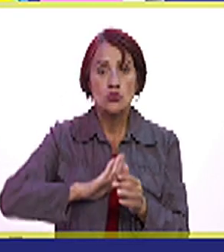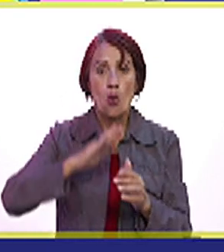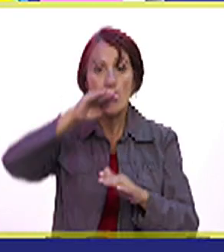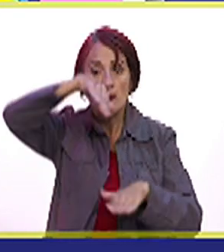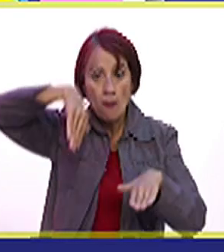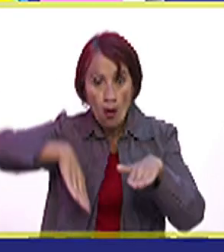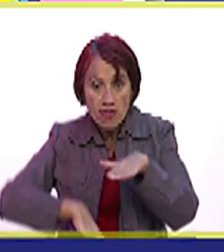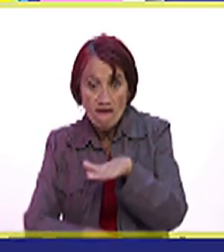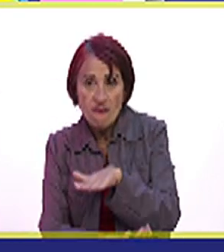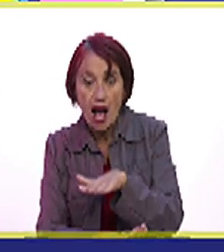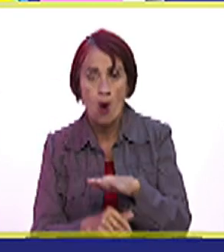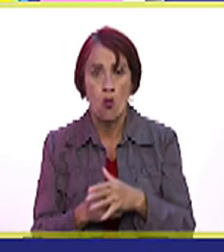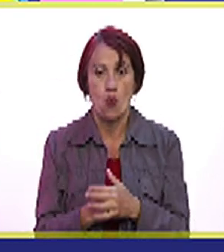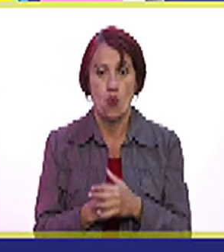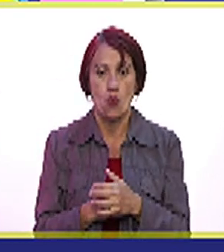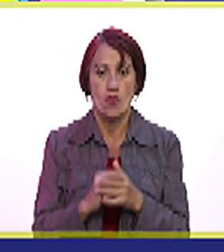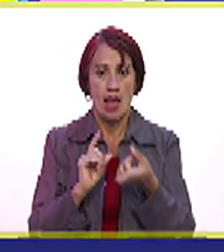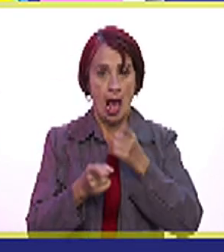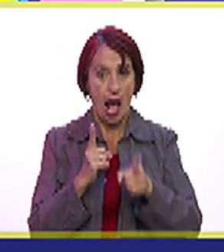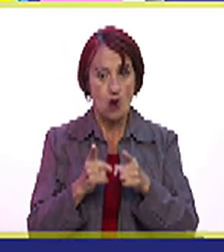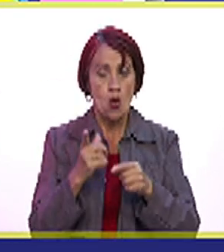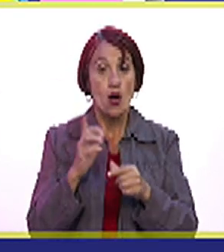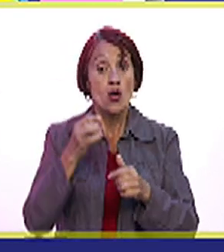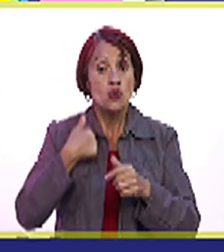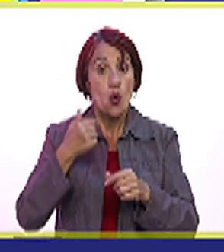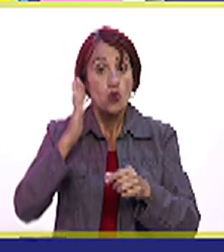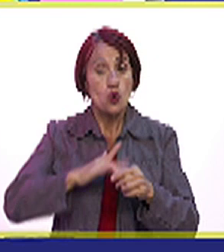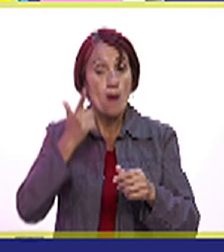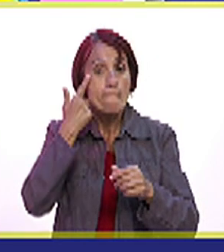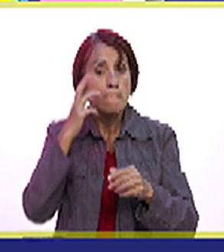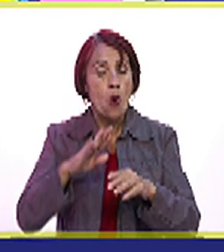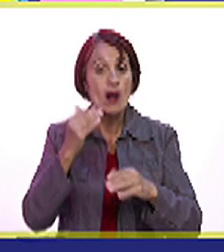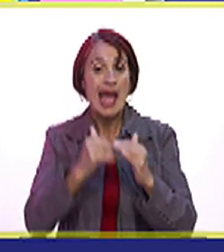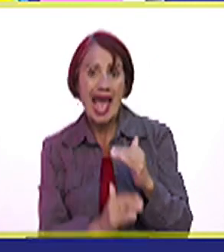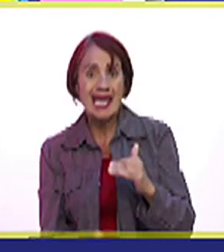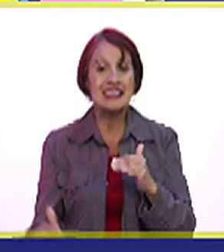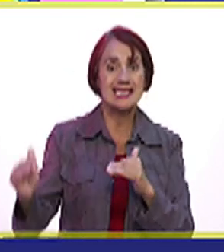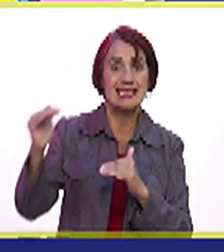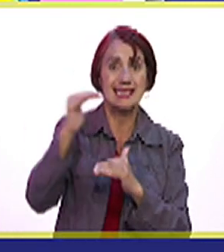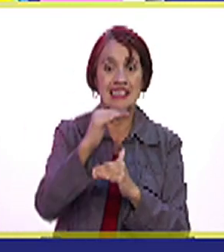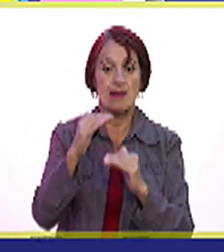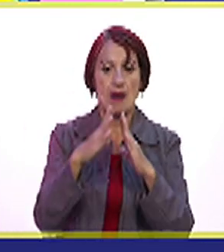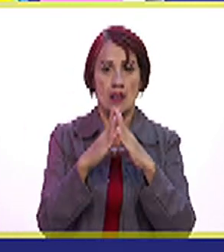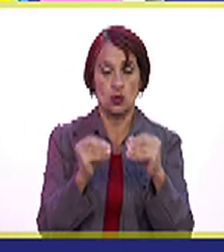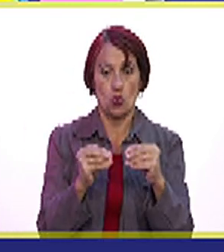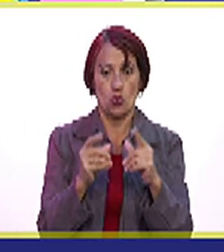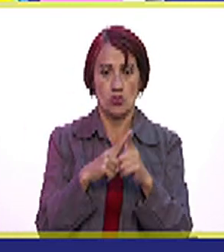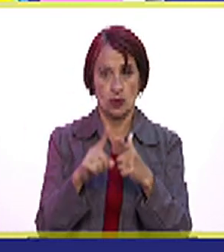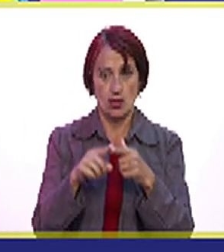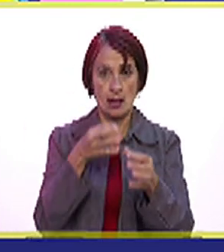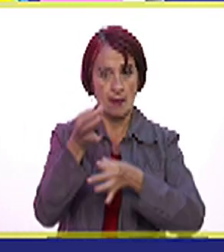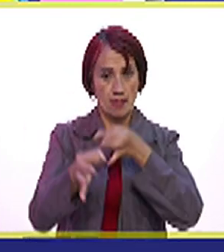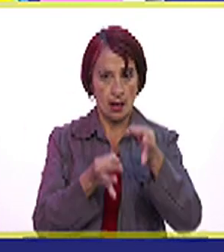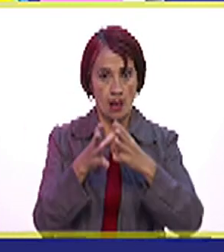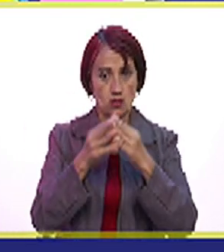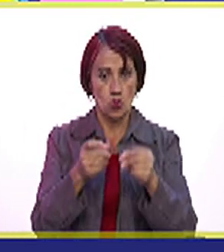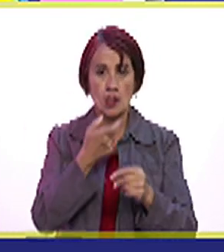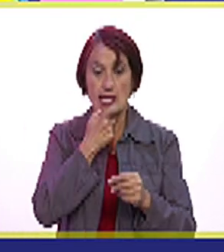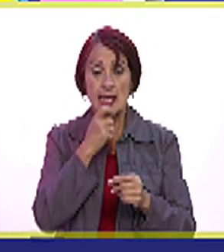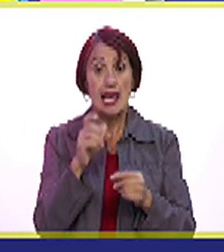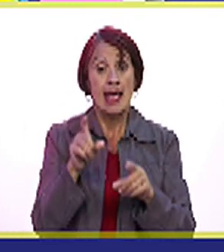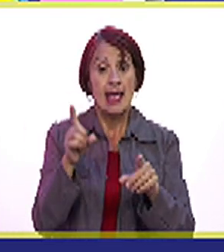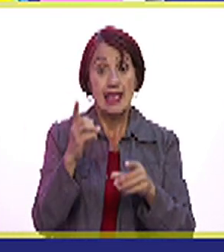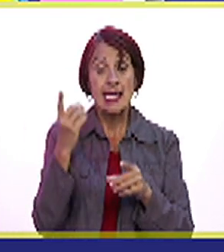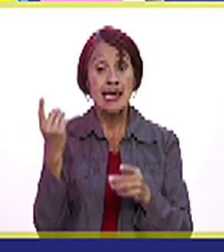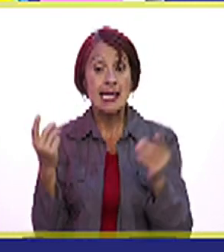Y on top, estoy por encima. On the left, on the right, ya hablamos lo que es left y right, okay, que es izquierda y derecha. In